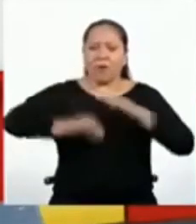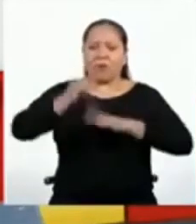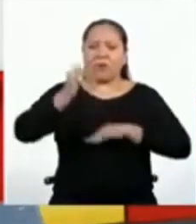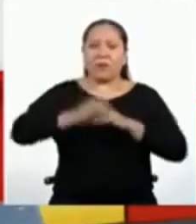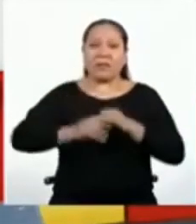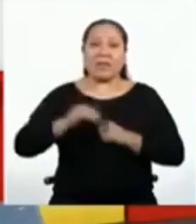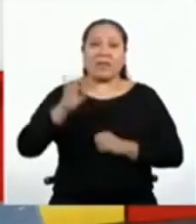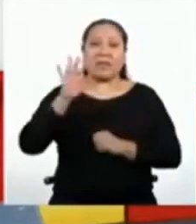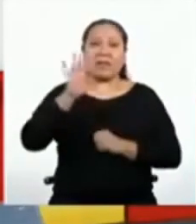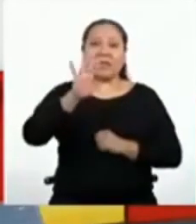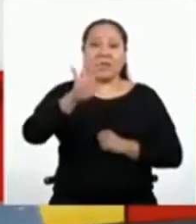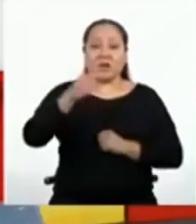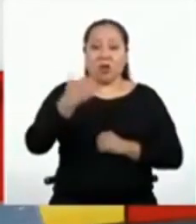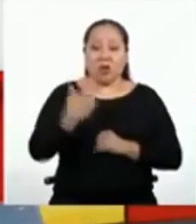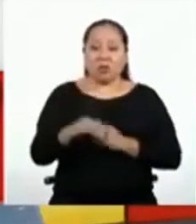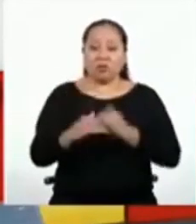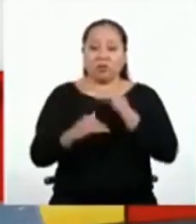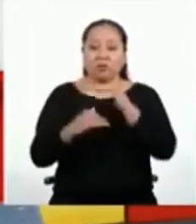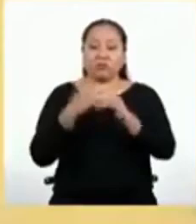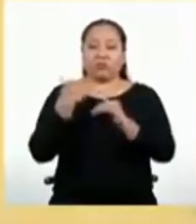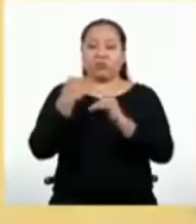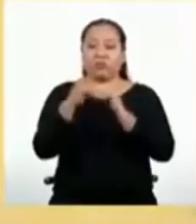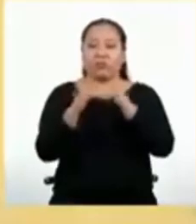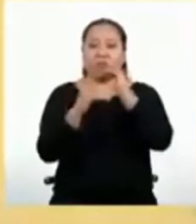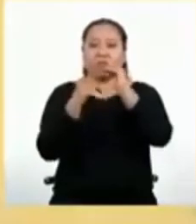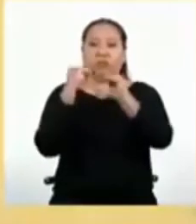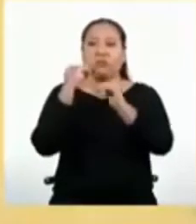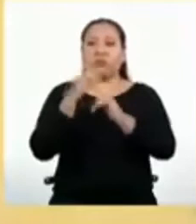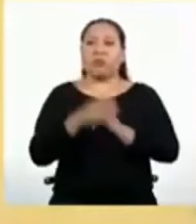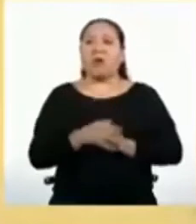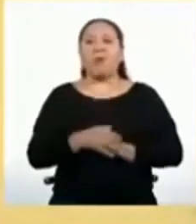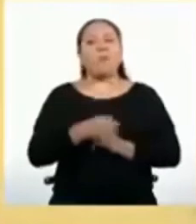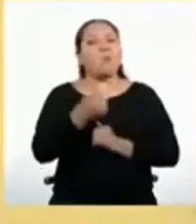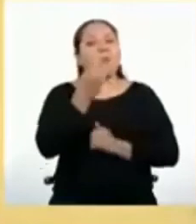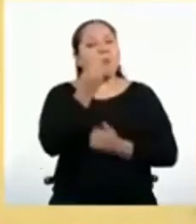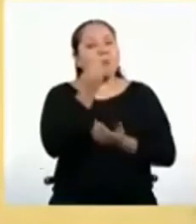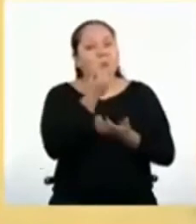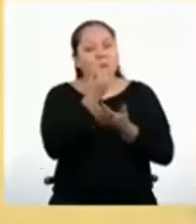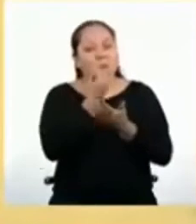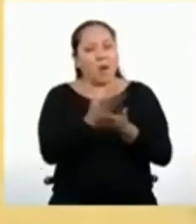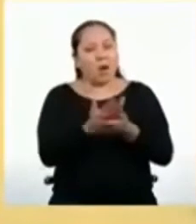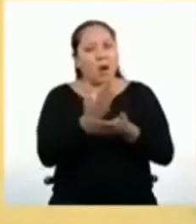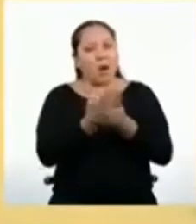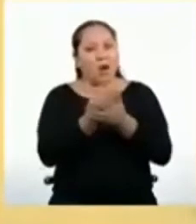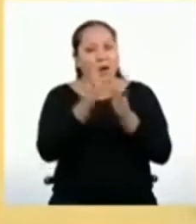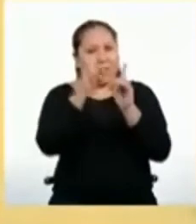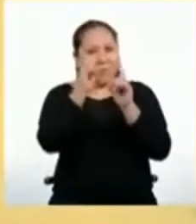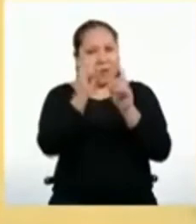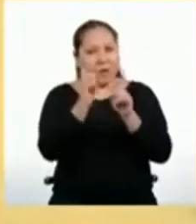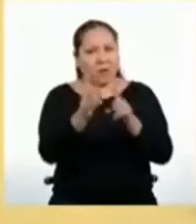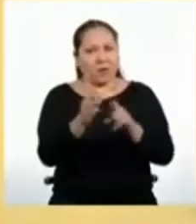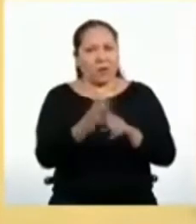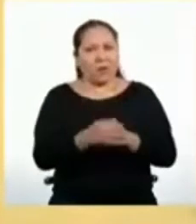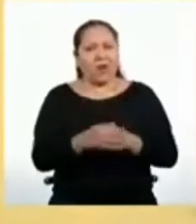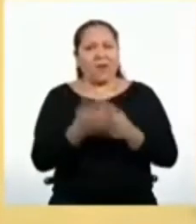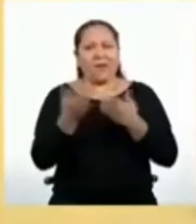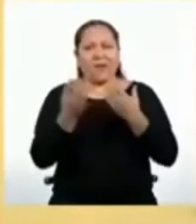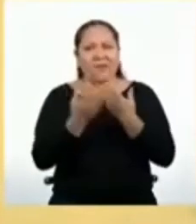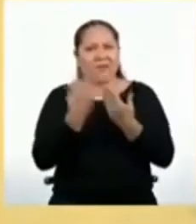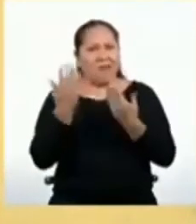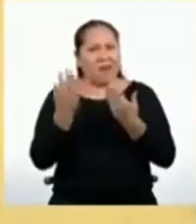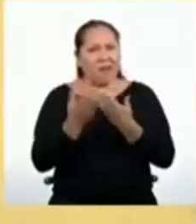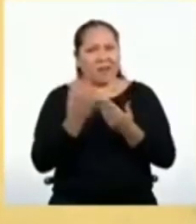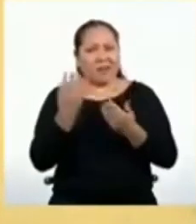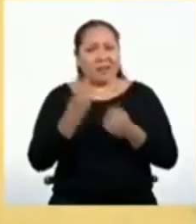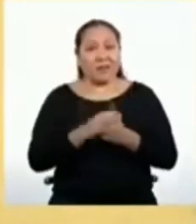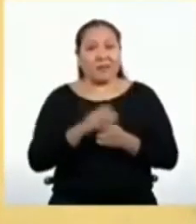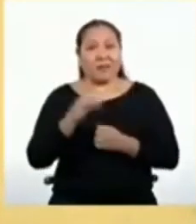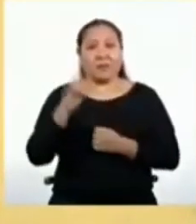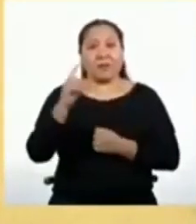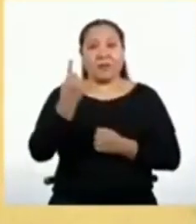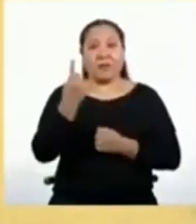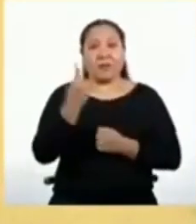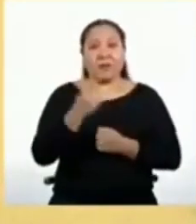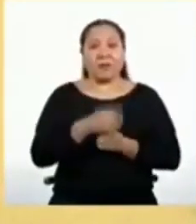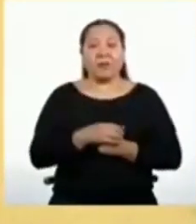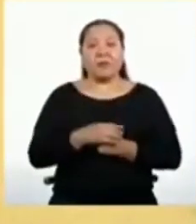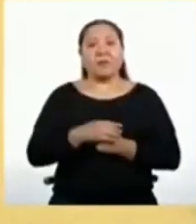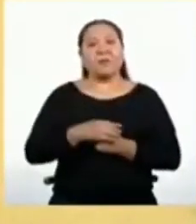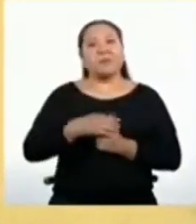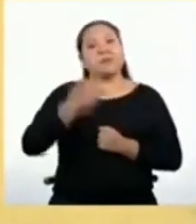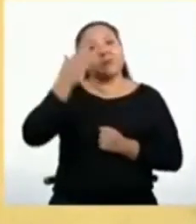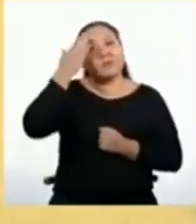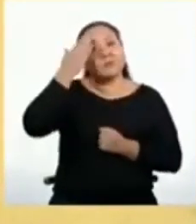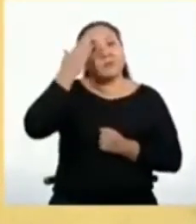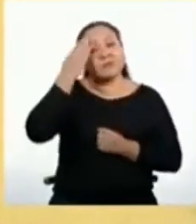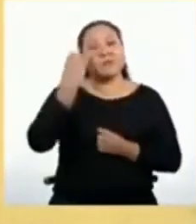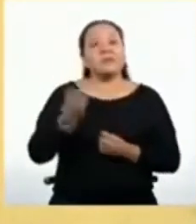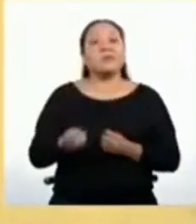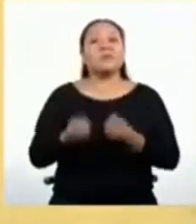de 5 pisos? Muy buena pregunta, Alex. Miren, es muy sencillo. Primero, debo conocer